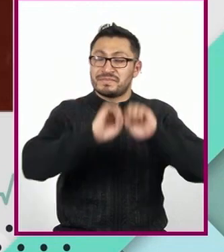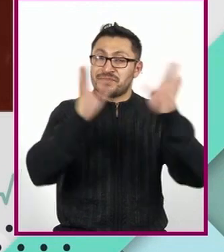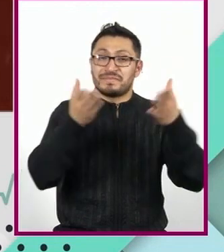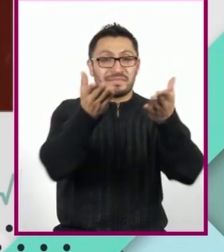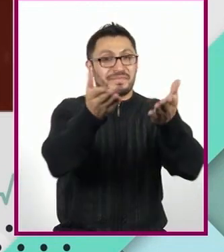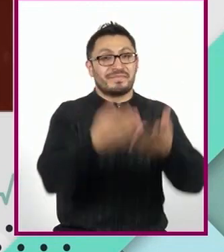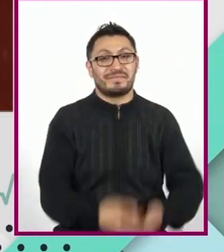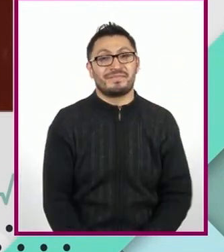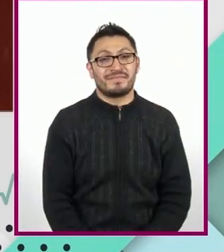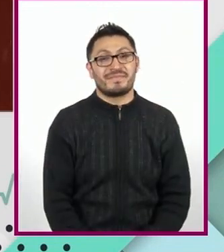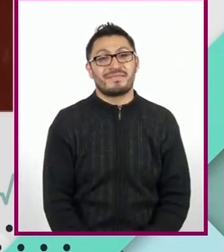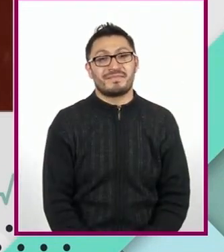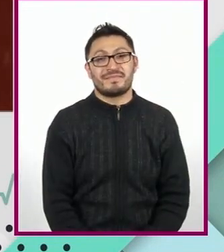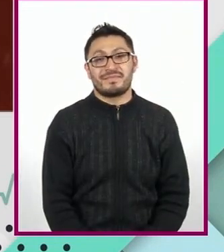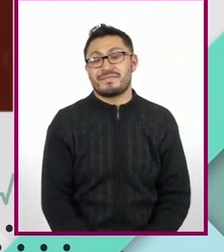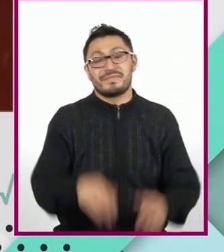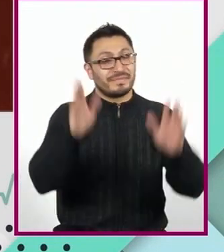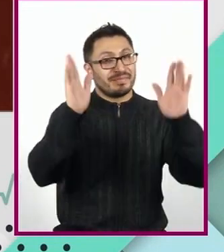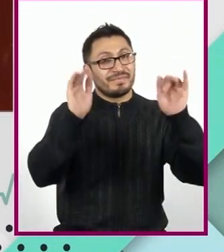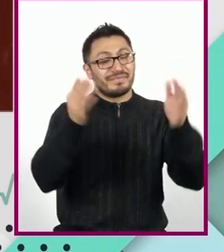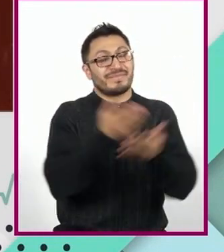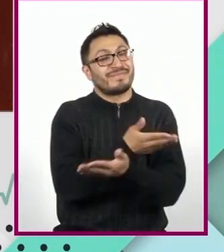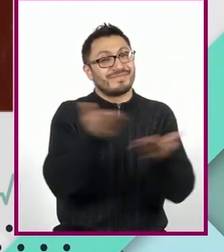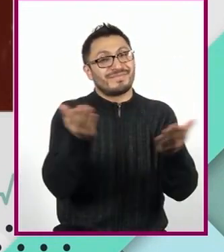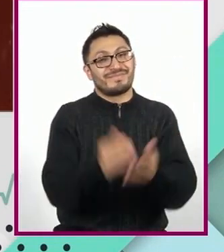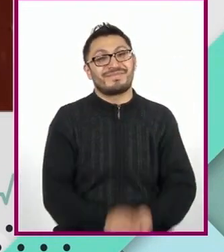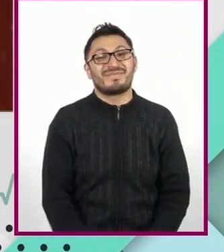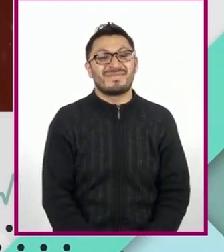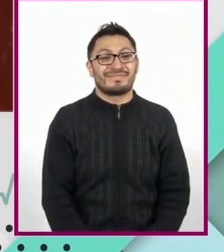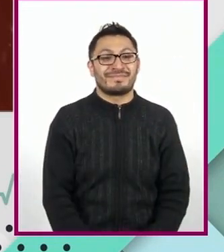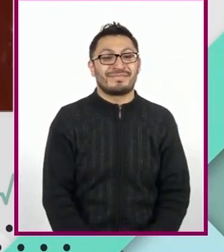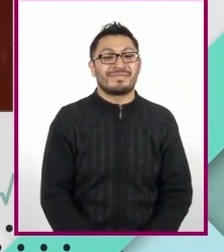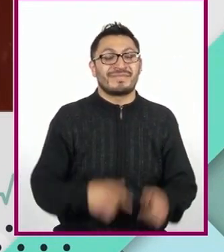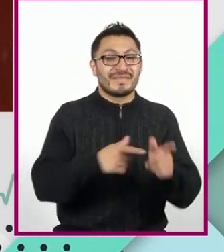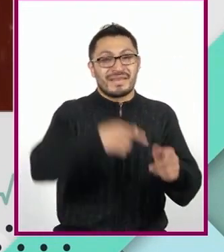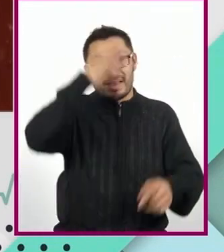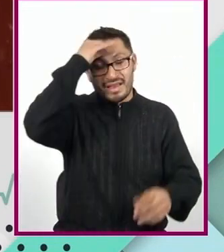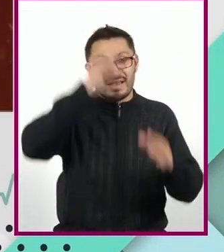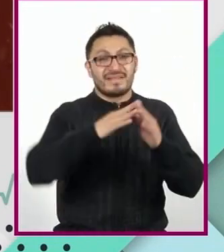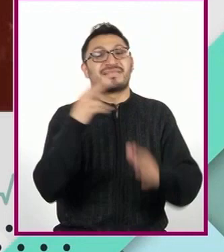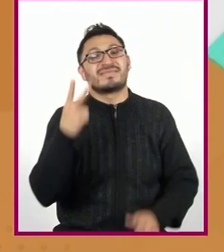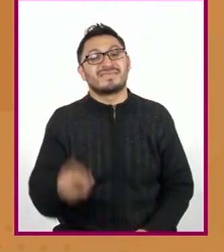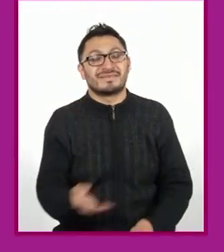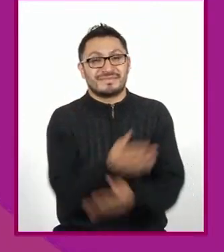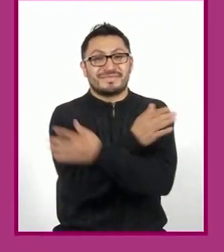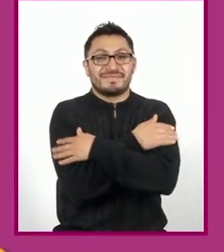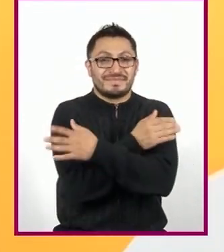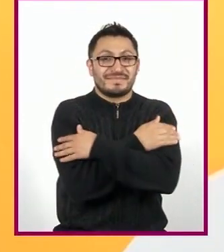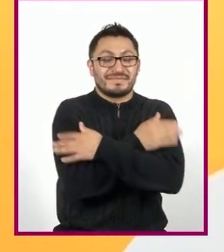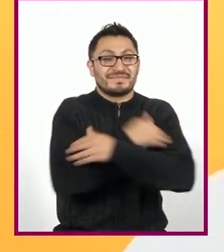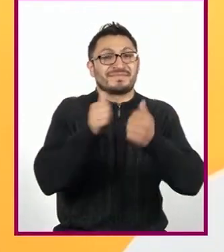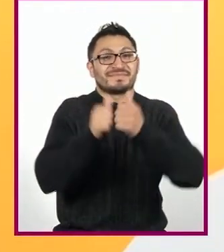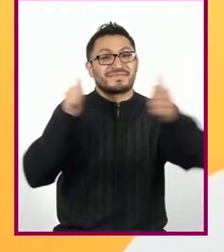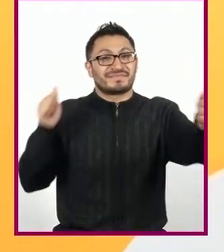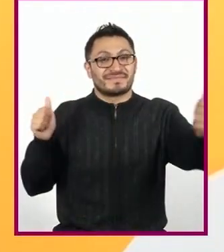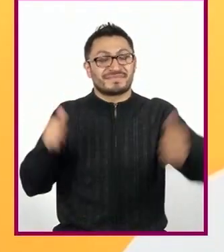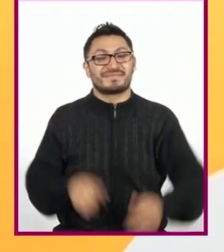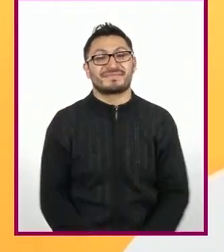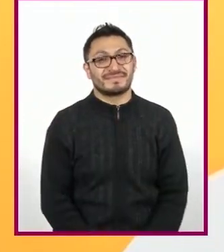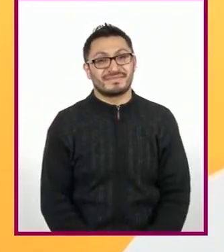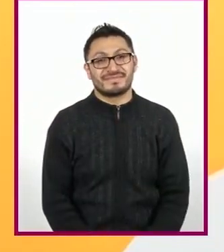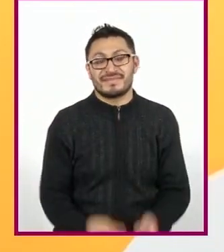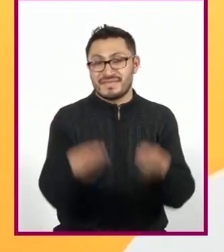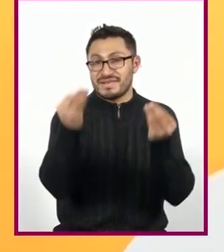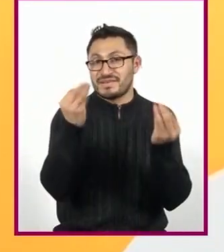ustedes. Sin más, me despido de todos ustedes. Seguimos en Aprende en Casa 2. Un abrazo a distancia.